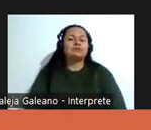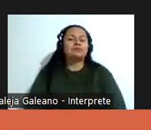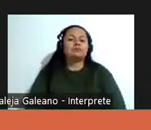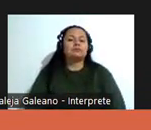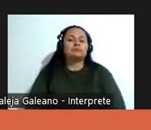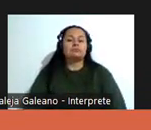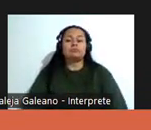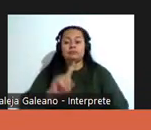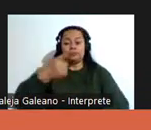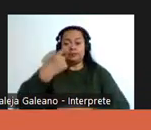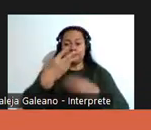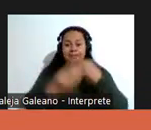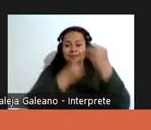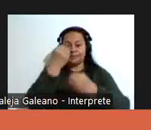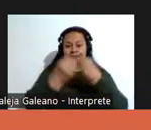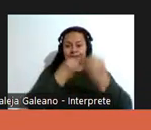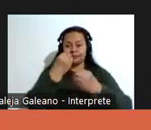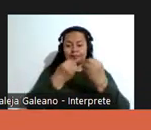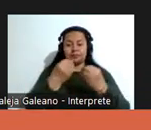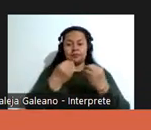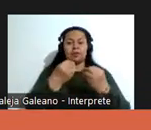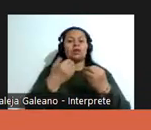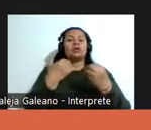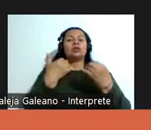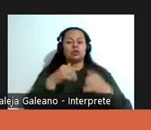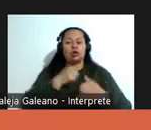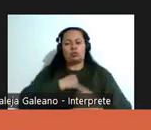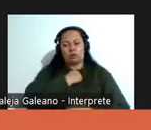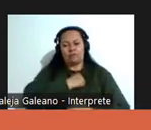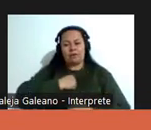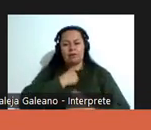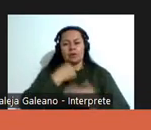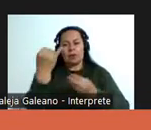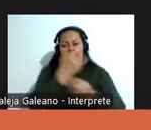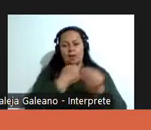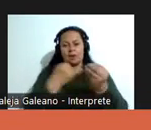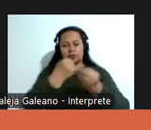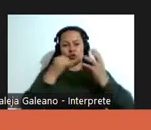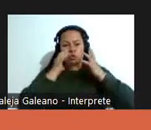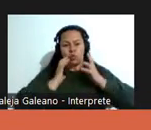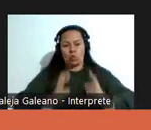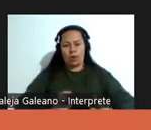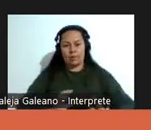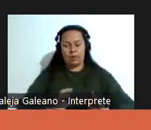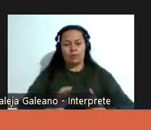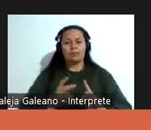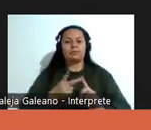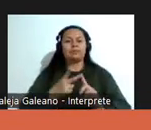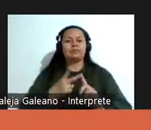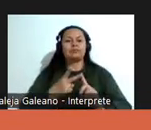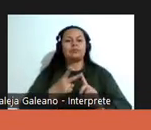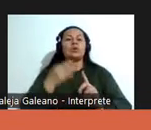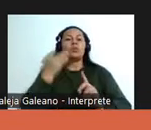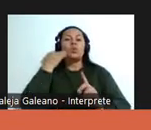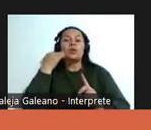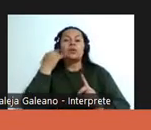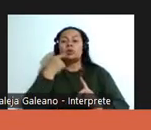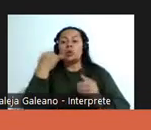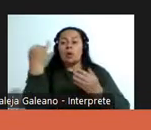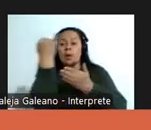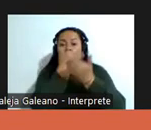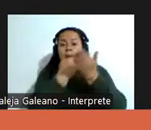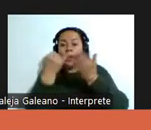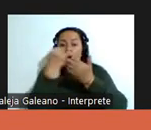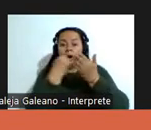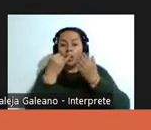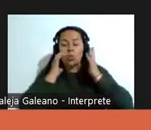Lo primero que van a hacer es que por favor van a dibujar una silueta de su cuerpo. Cuando les digo una silueta, se vale todo.